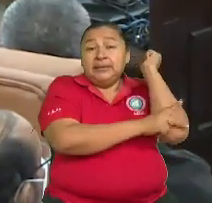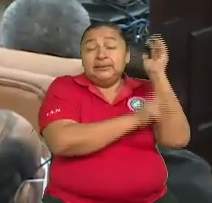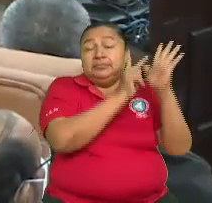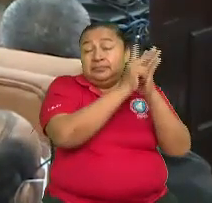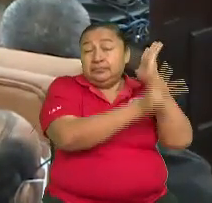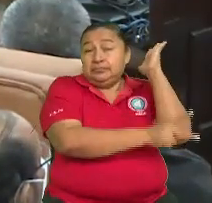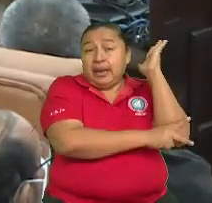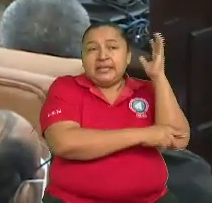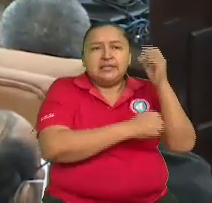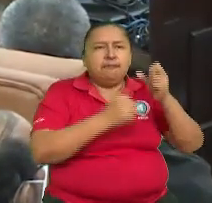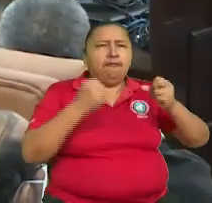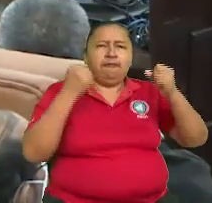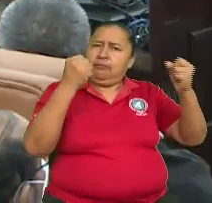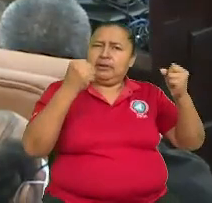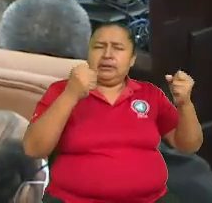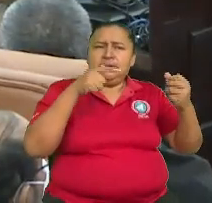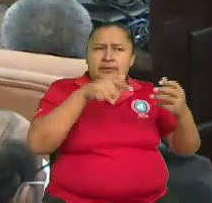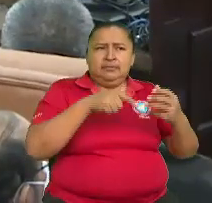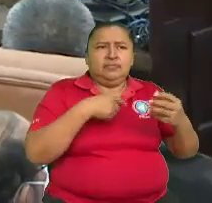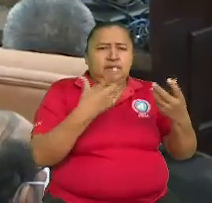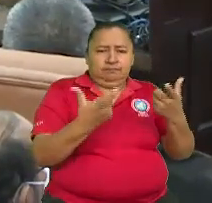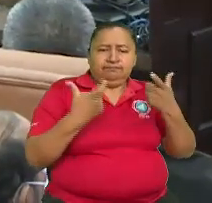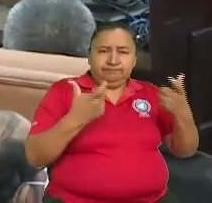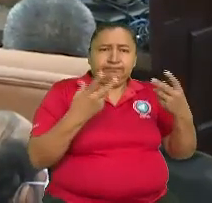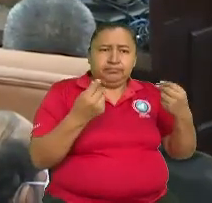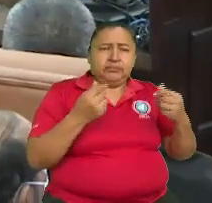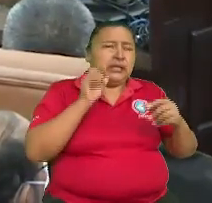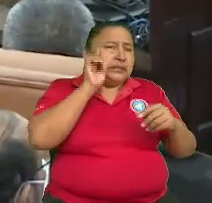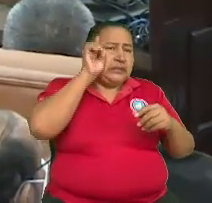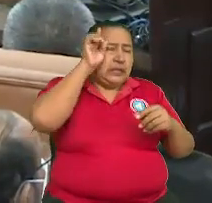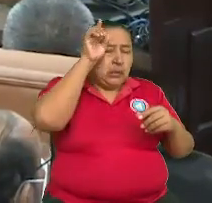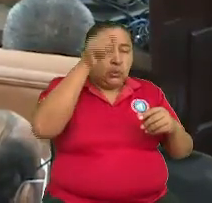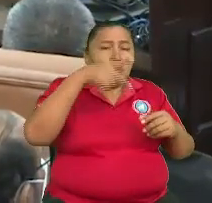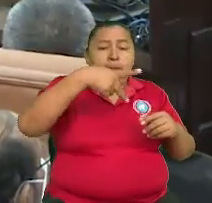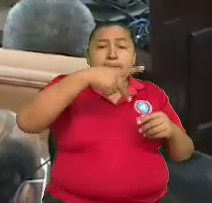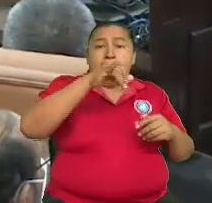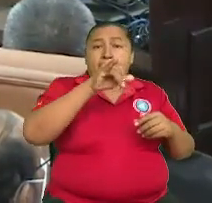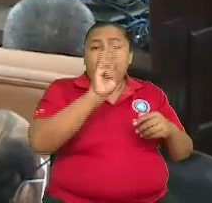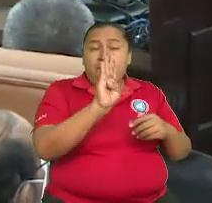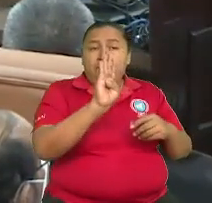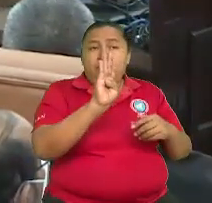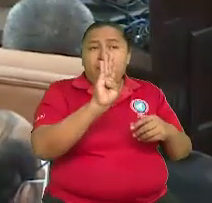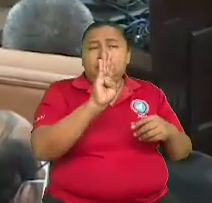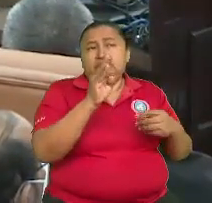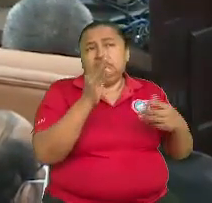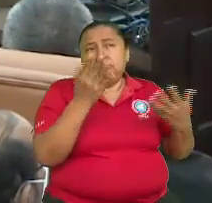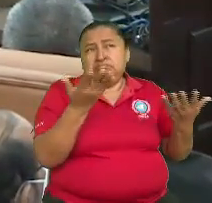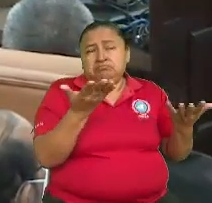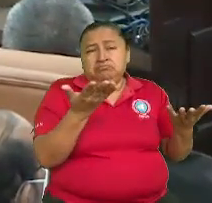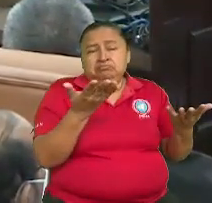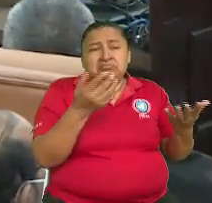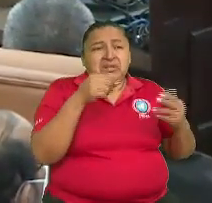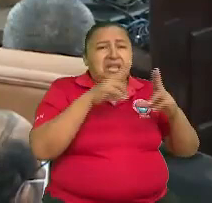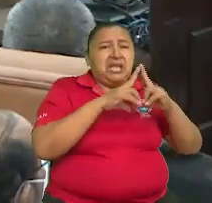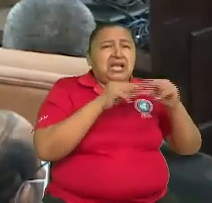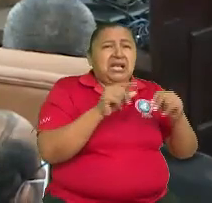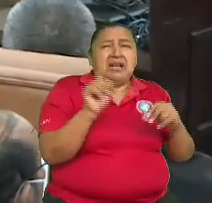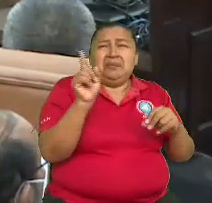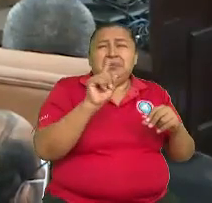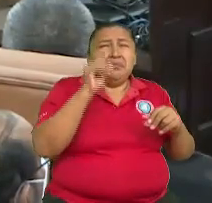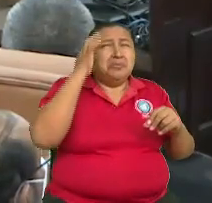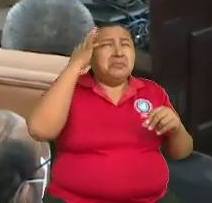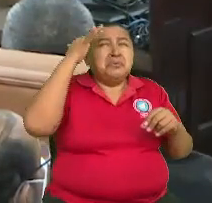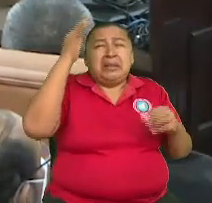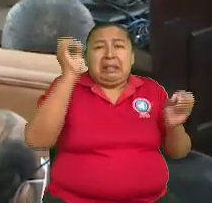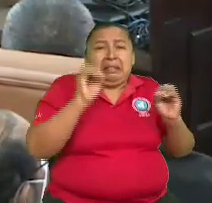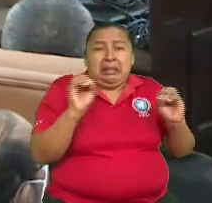económicamente poderosas y con un Producto Interno Bruto al cual Nicaragua ni siquiera se le